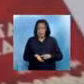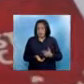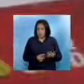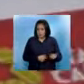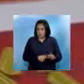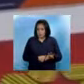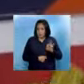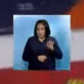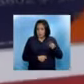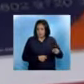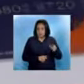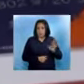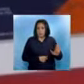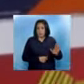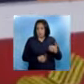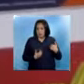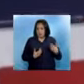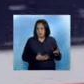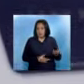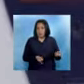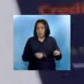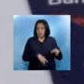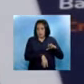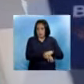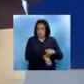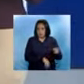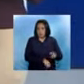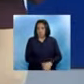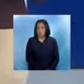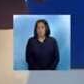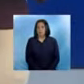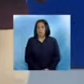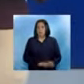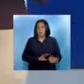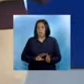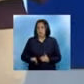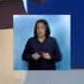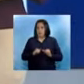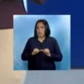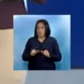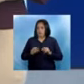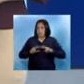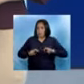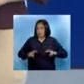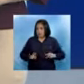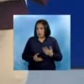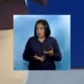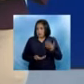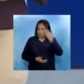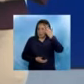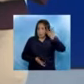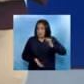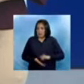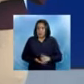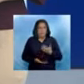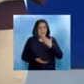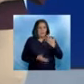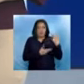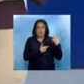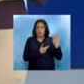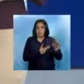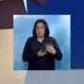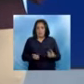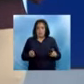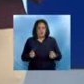fueron encontrados en su poder tras su captura. Y continúan las investigaciones para establecer al responsable del